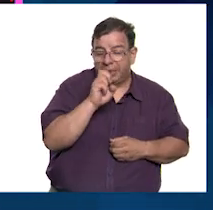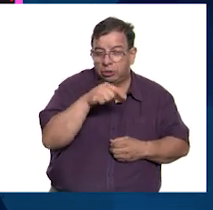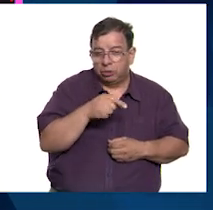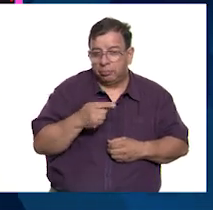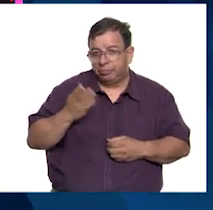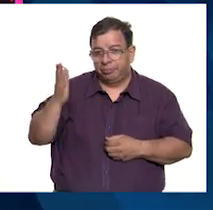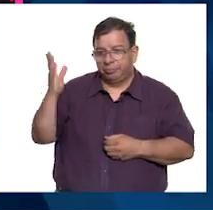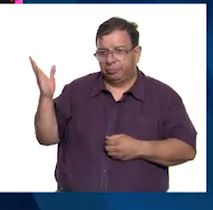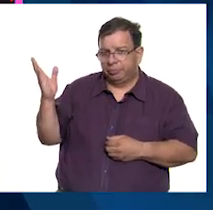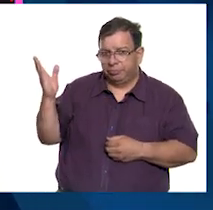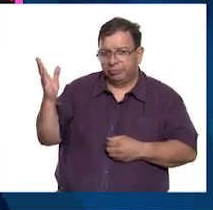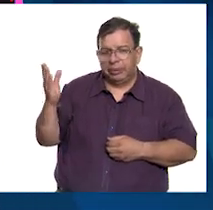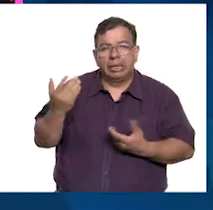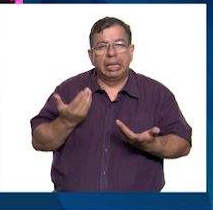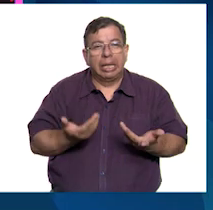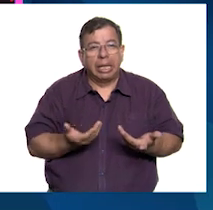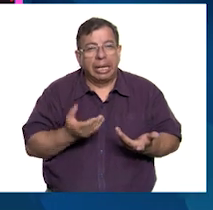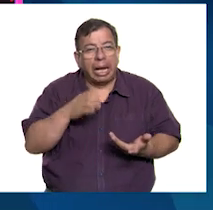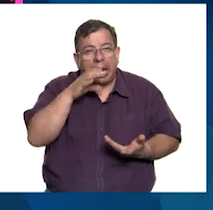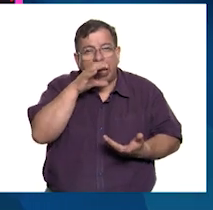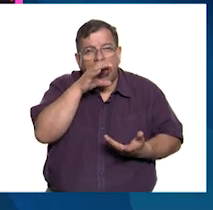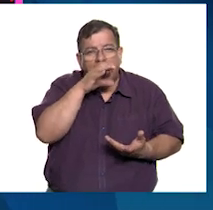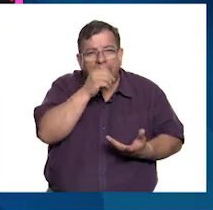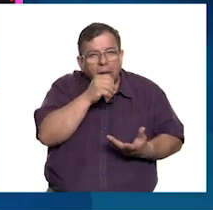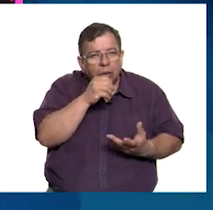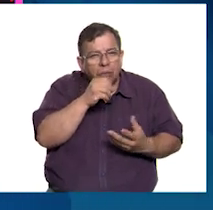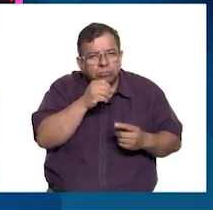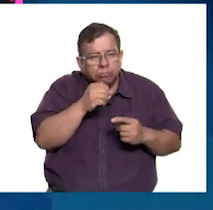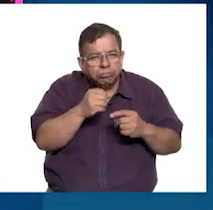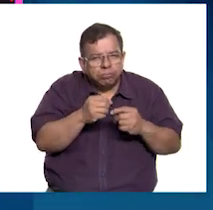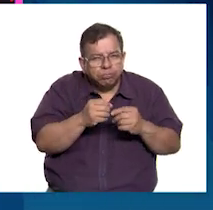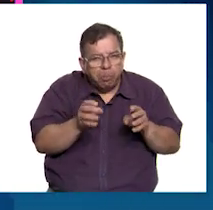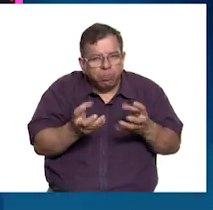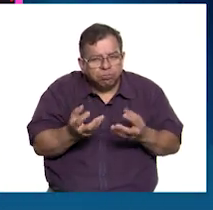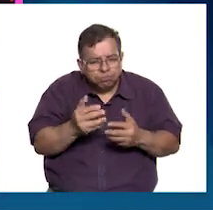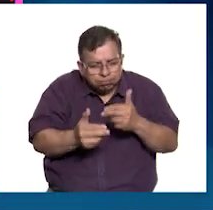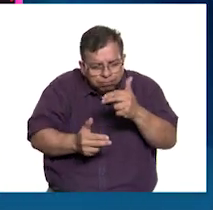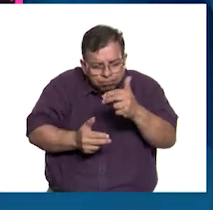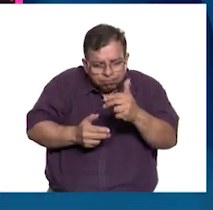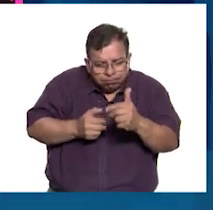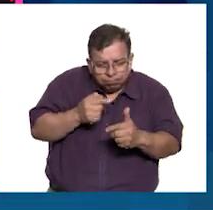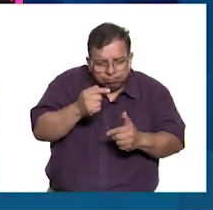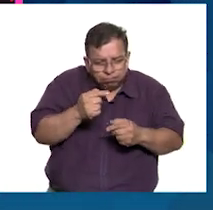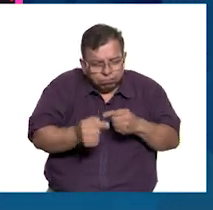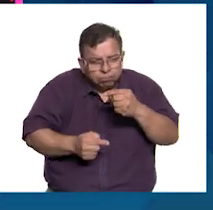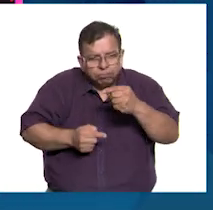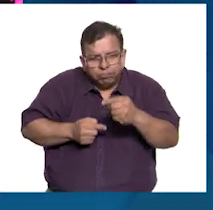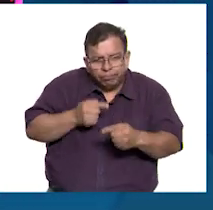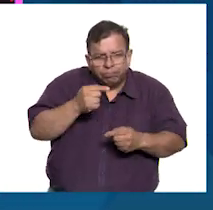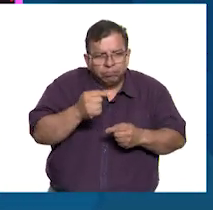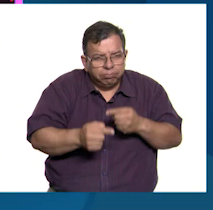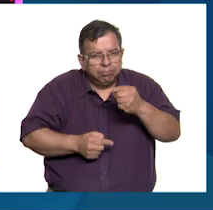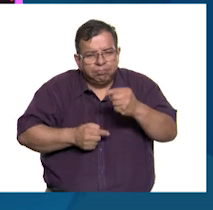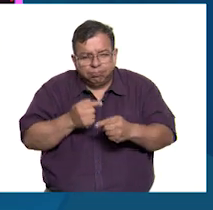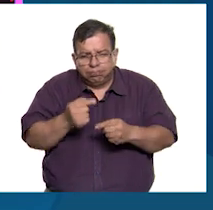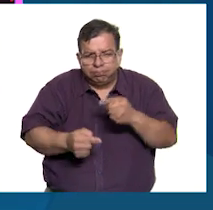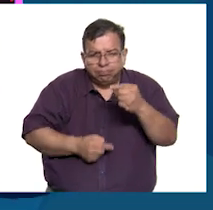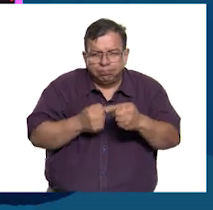es el proceso mediante el cual el calor se transmite por un movimiento. El fluido más